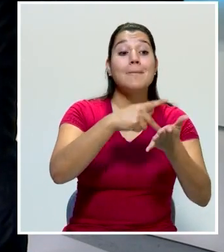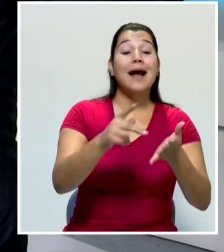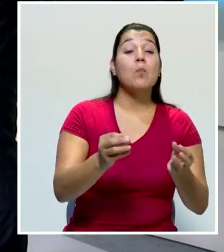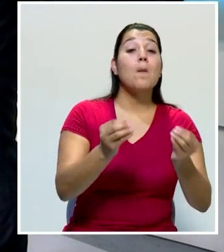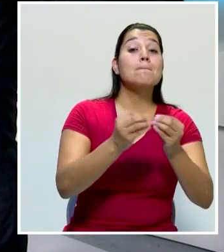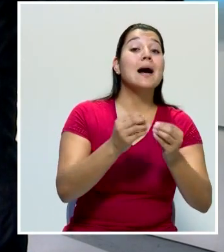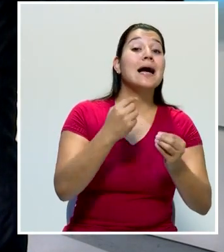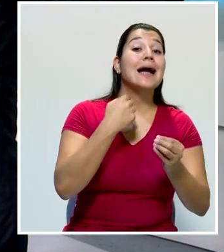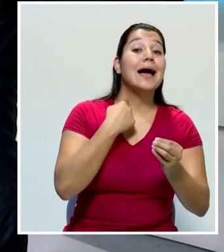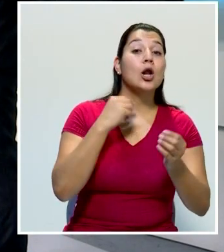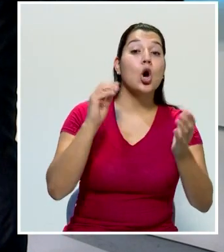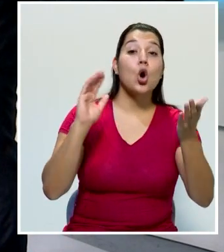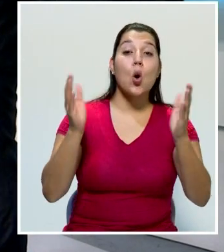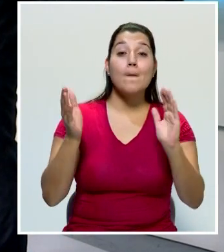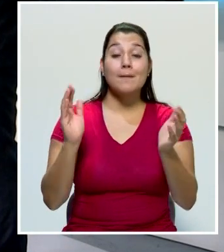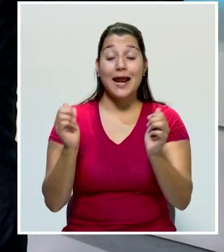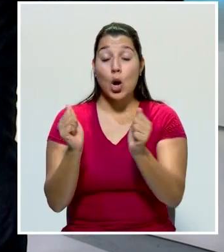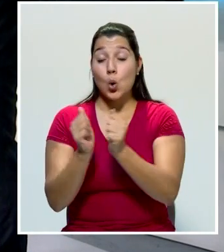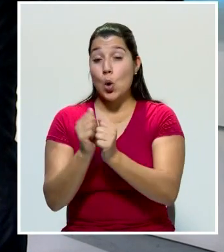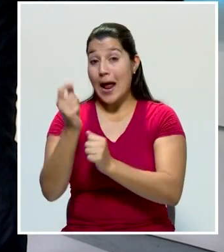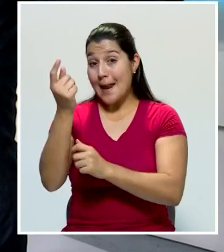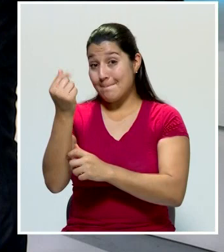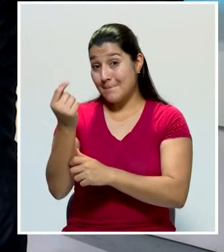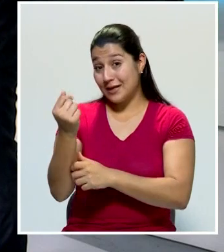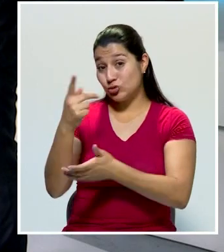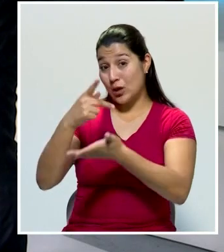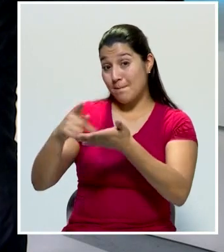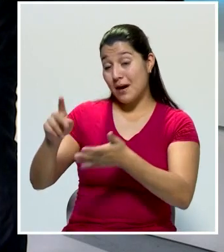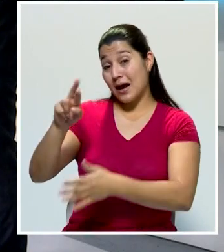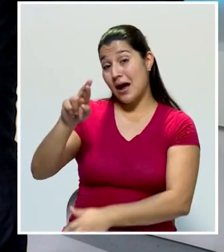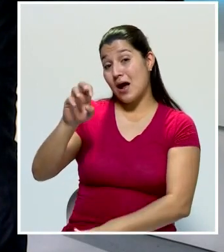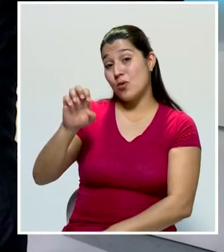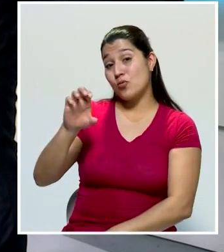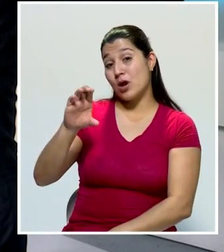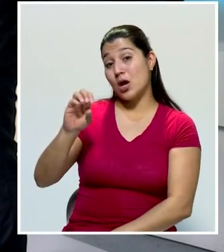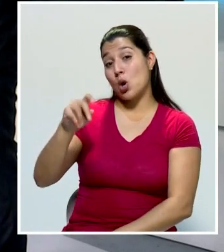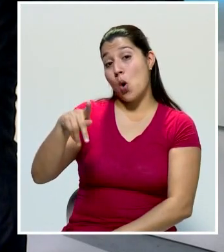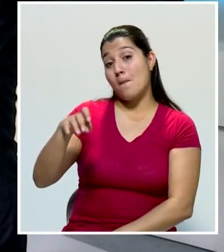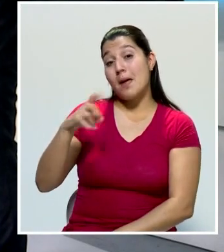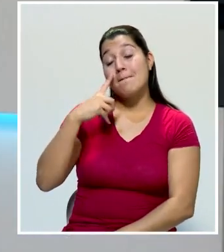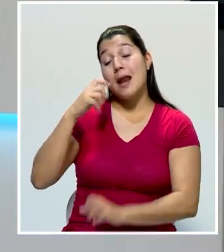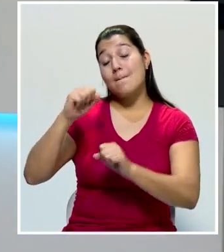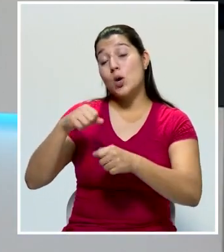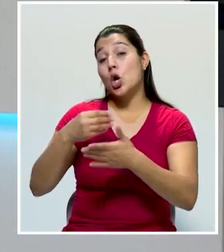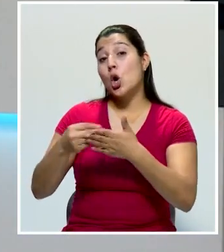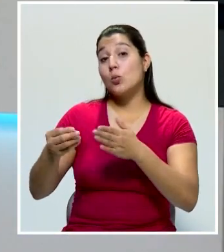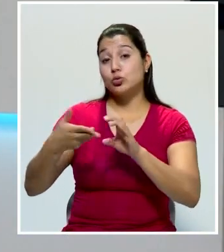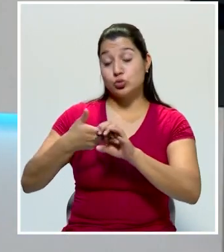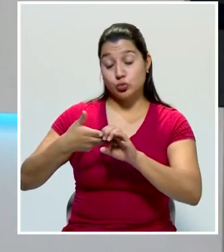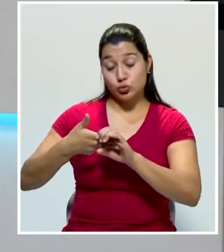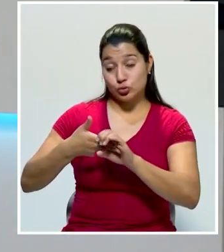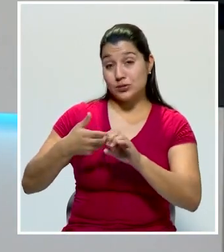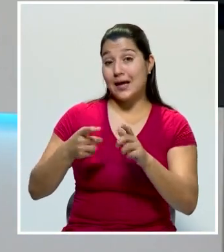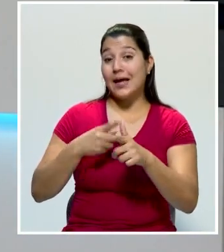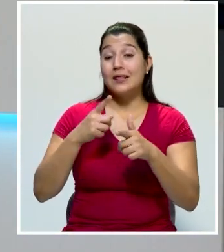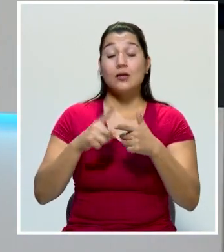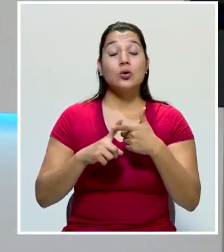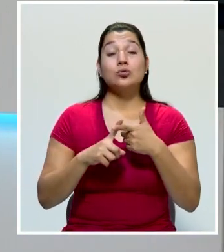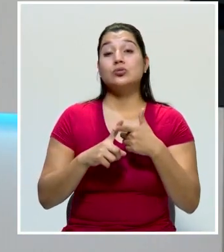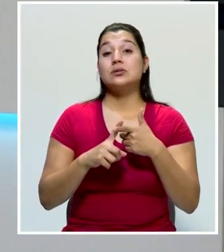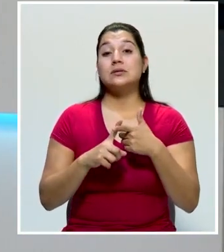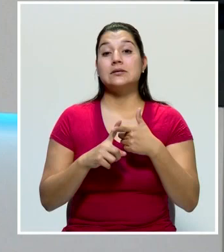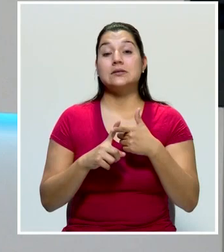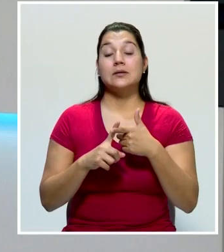el precio que le sale a Recope obtener ese combustible. Entonces hay un ingreso, lo